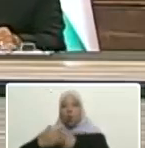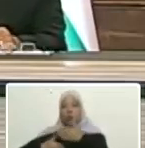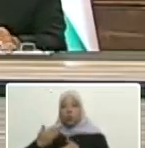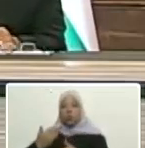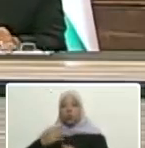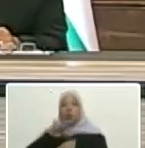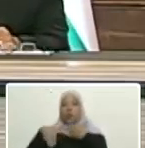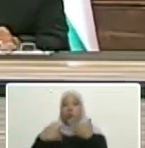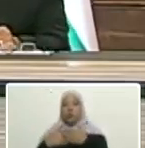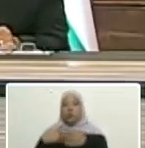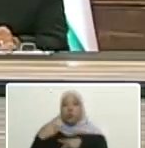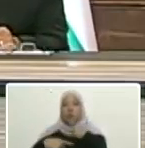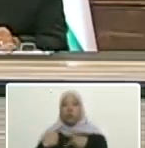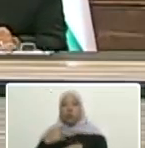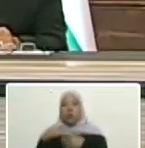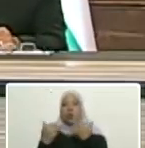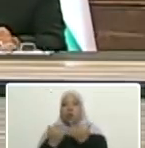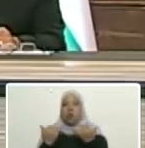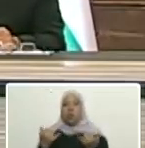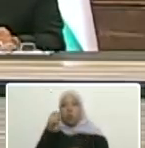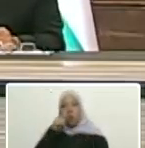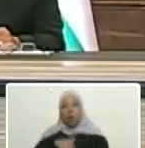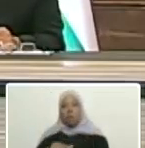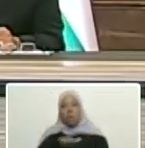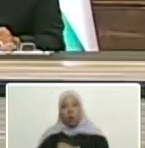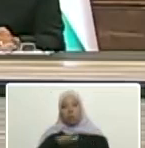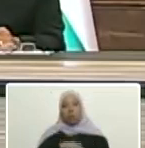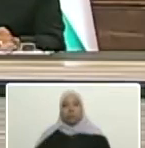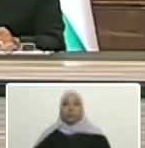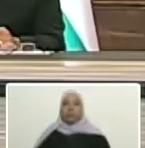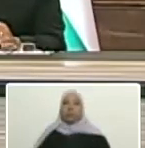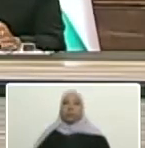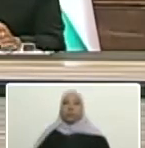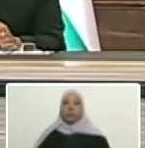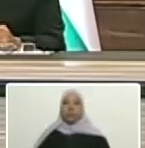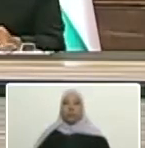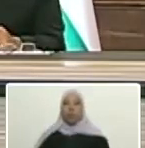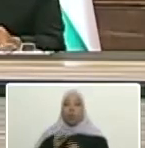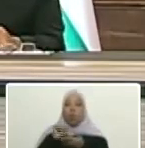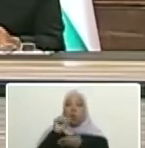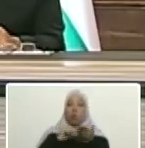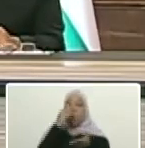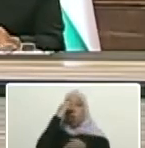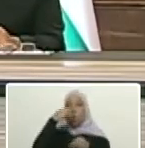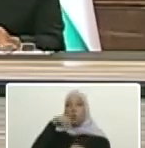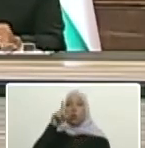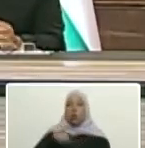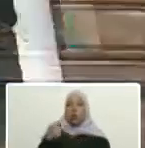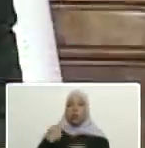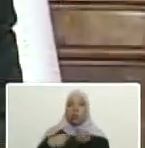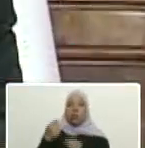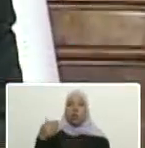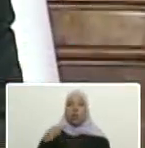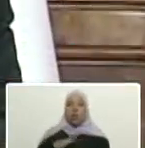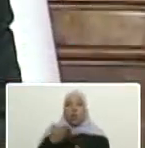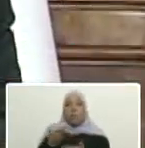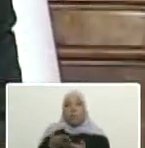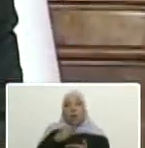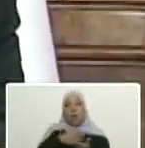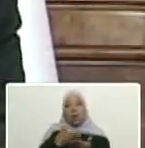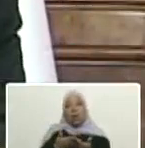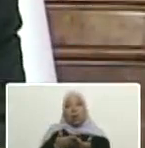que todo ese producto vaya para el pueblo saharaui. Hemos firmado acuerdos también en materia de pesca y